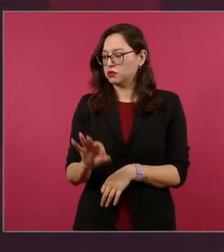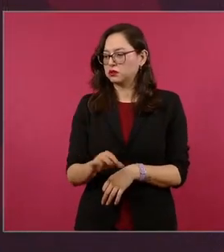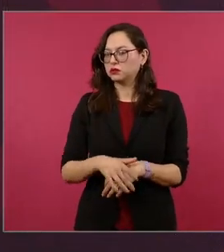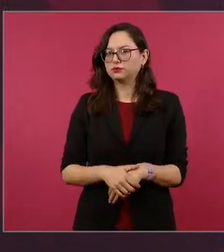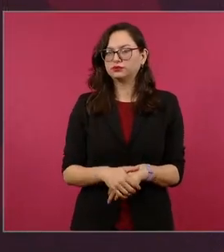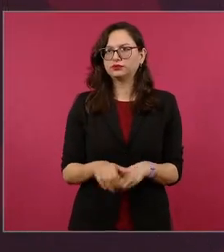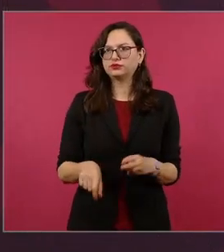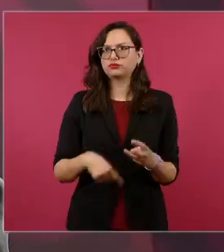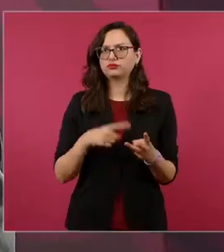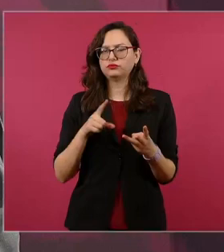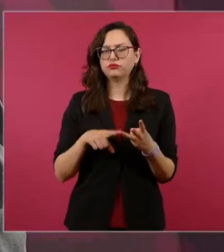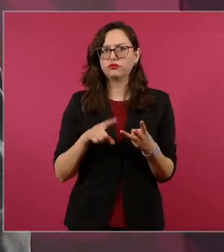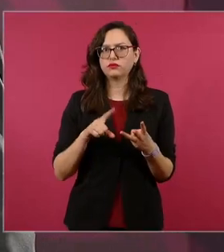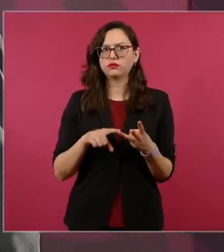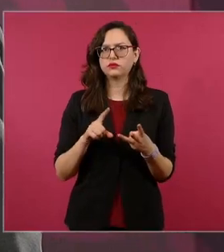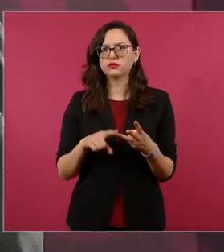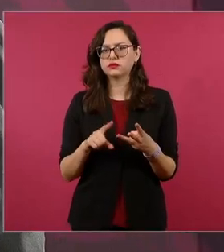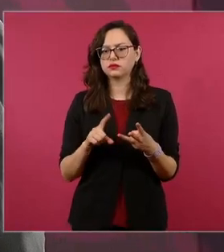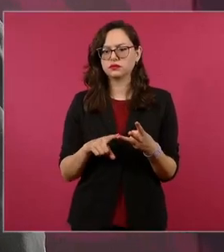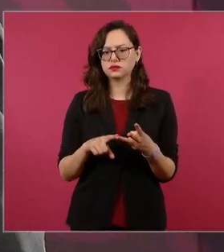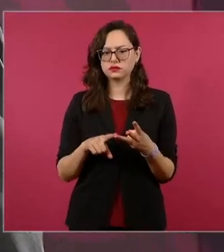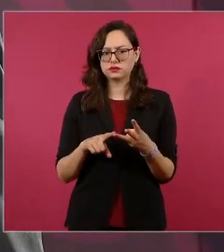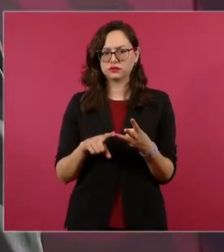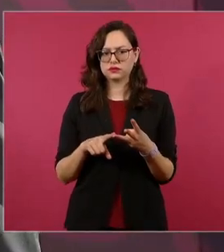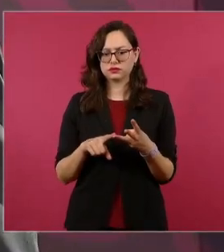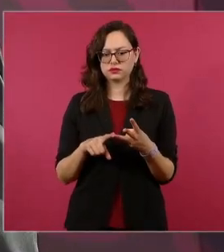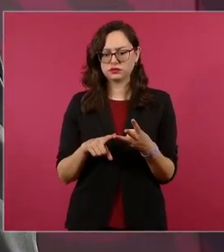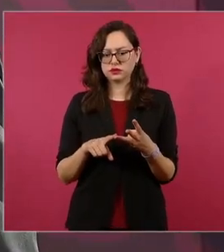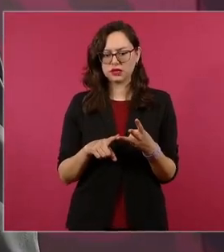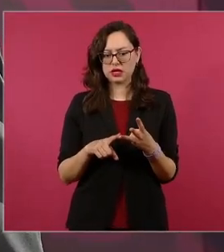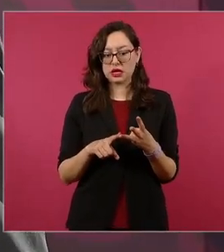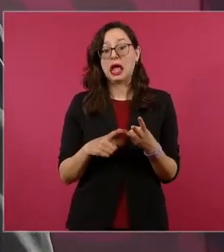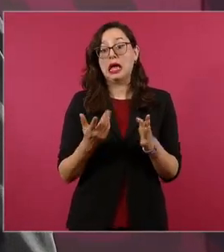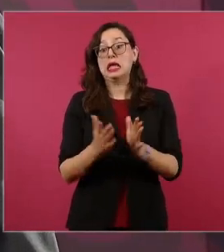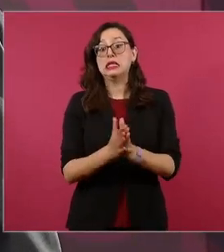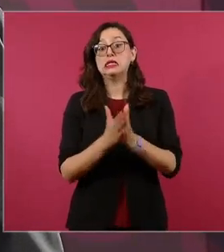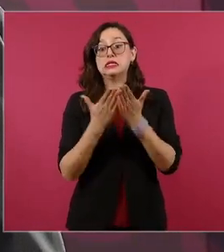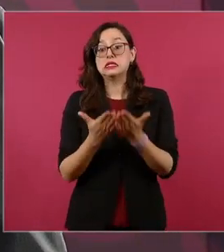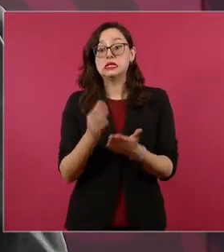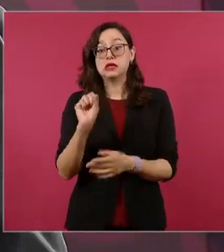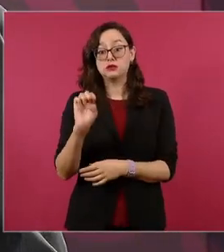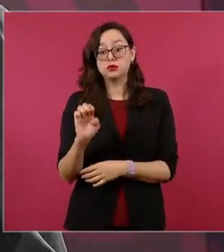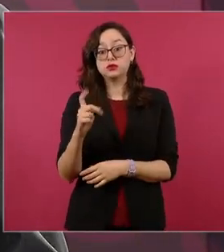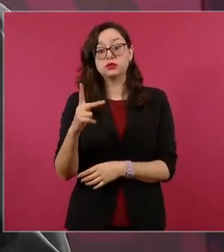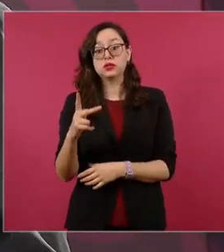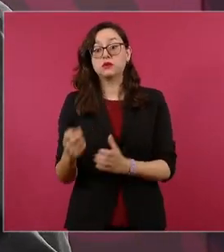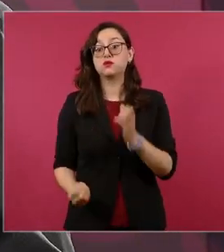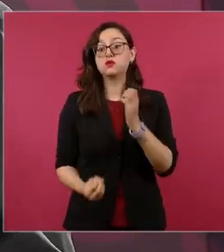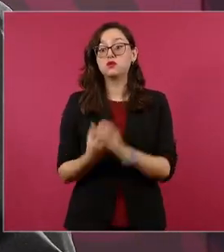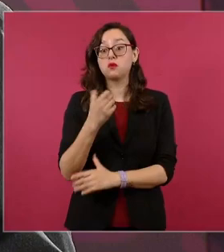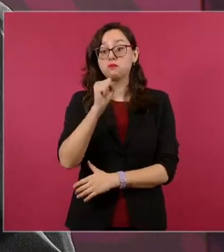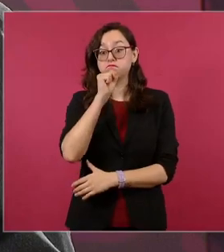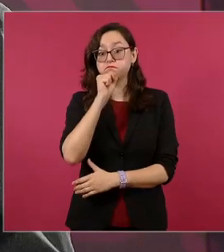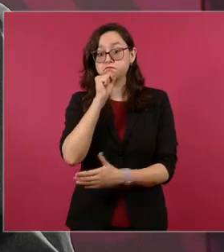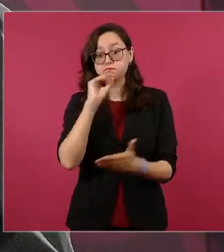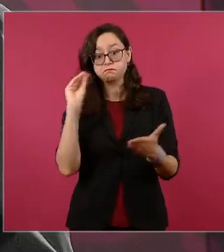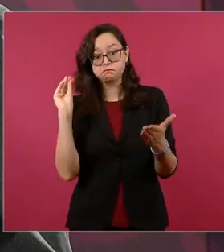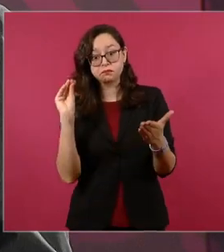que nos propusimos fue elaborar los nuevos contenidos para libros de texto.